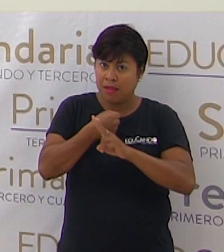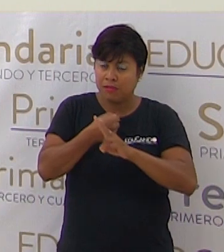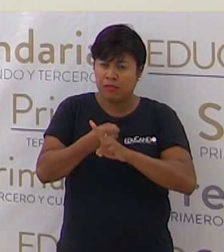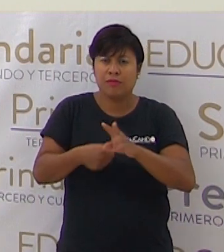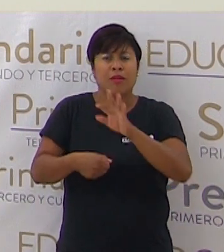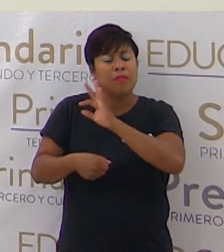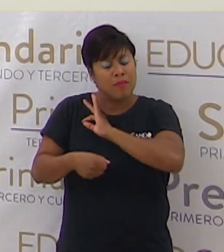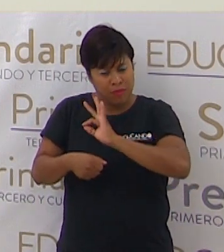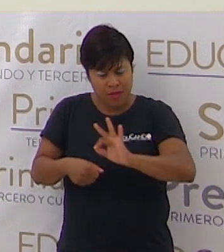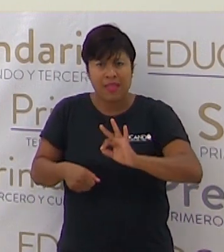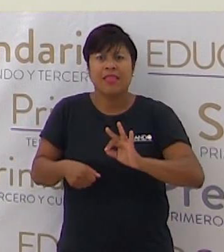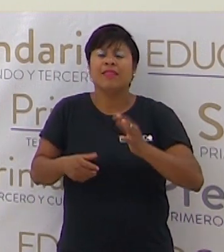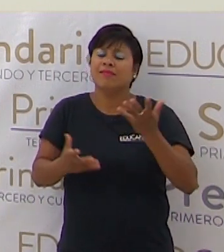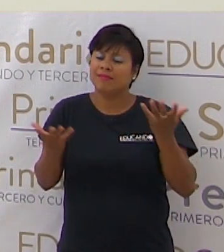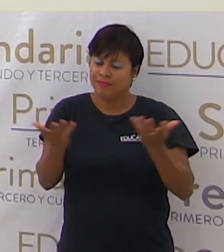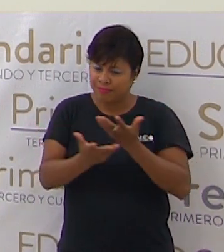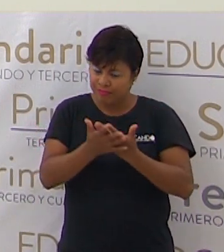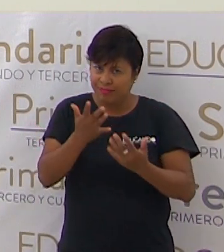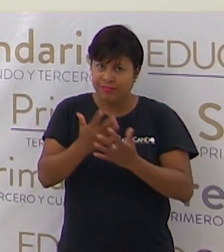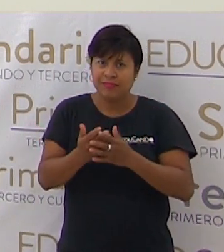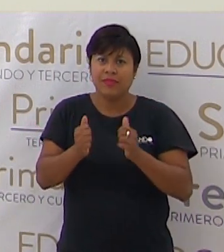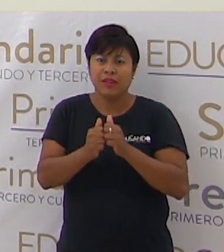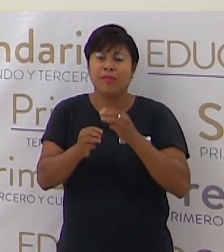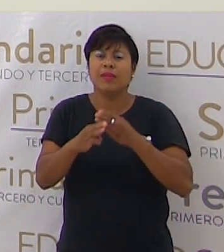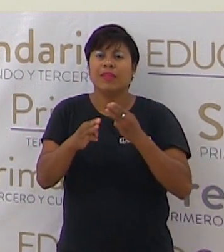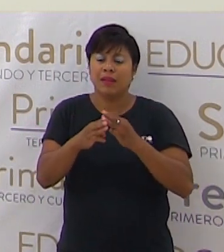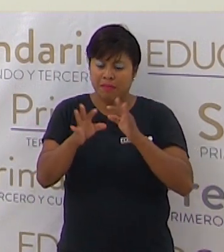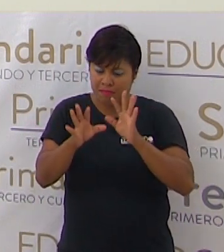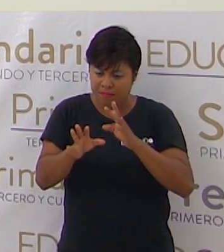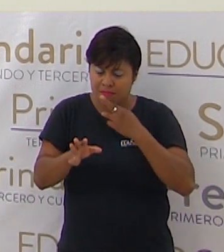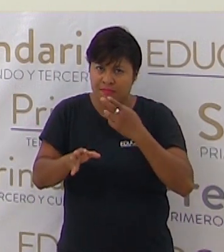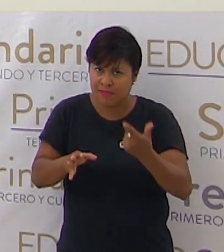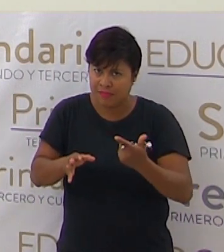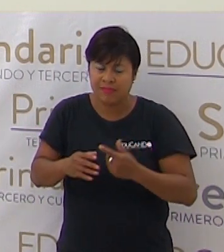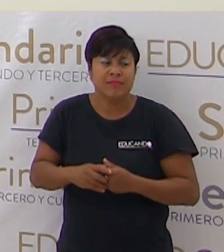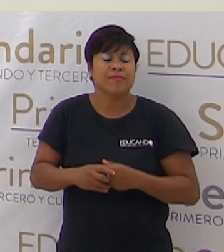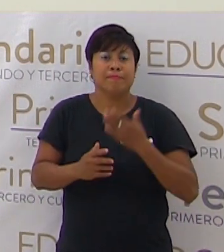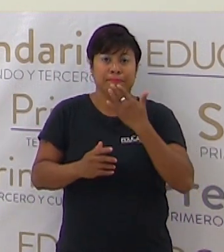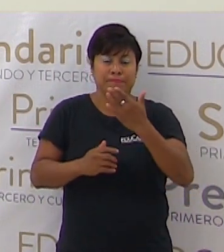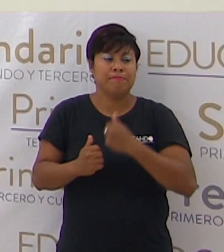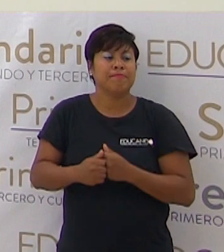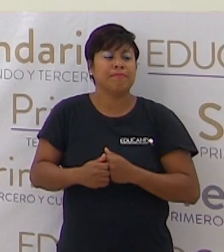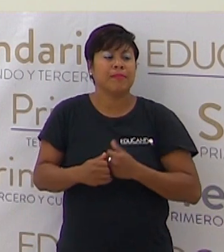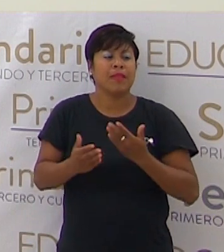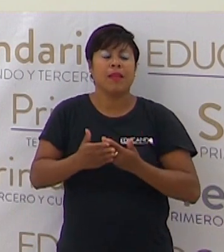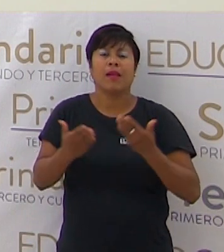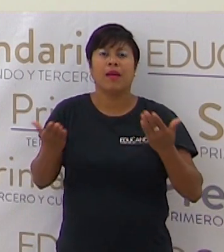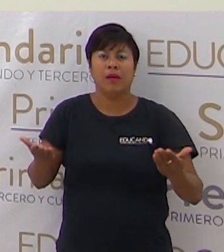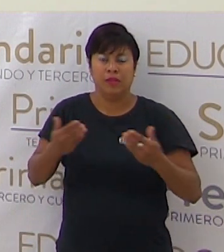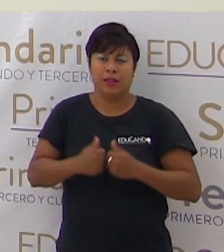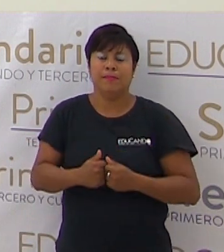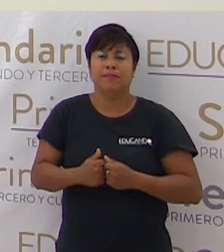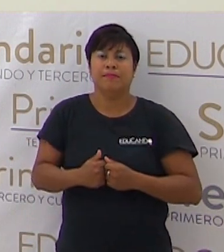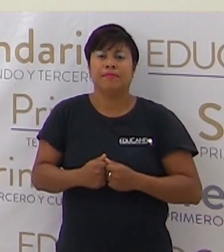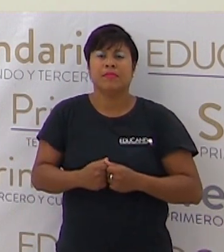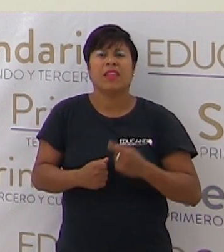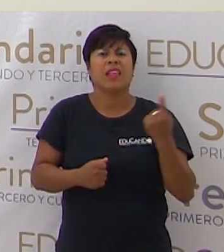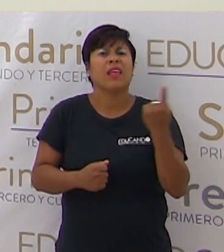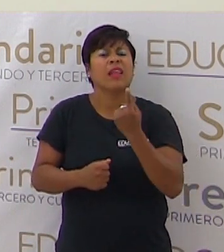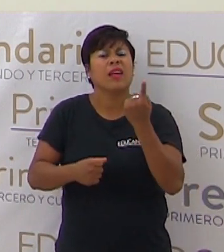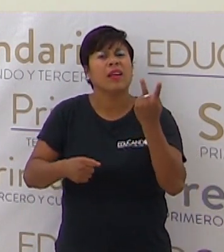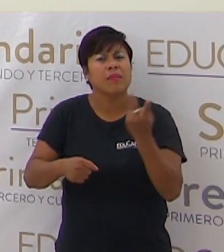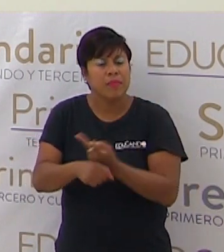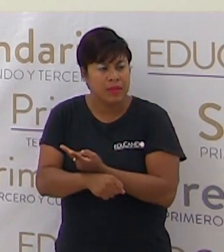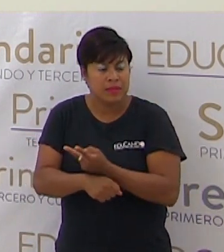igual lo puedes ir haciendo con material más concreto, ¿sí? Muy bien. Ahora, ¿qué